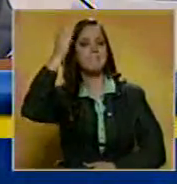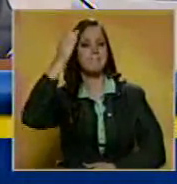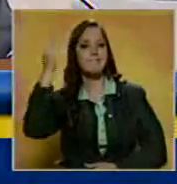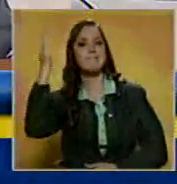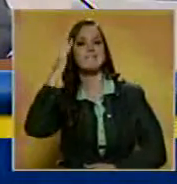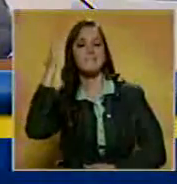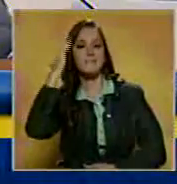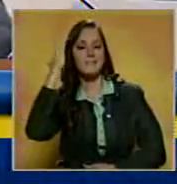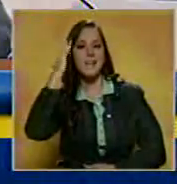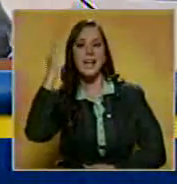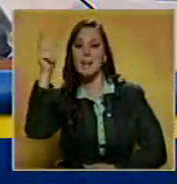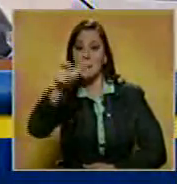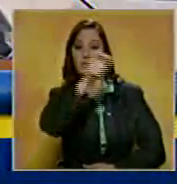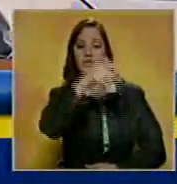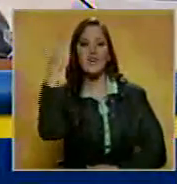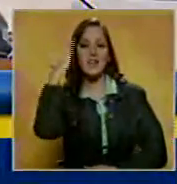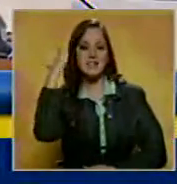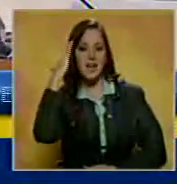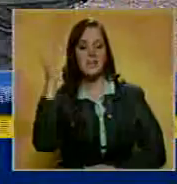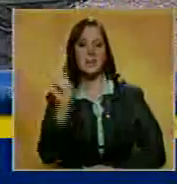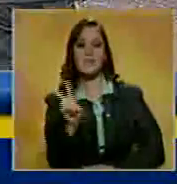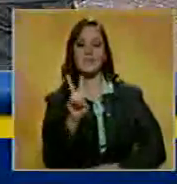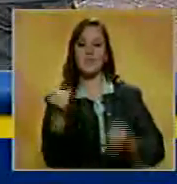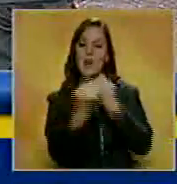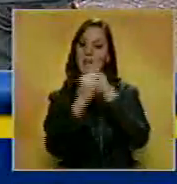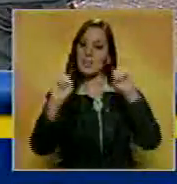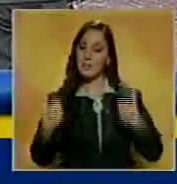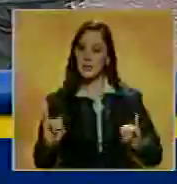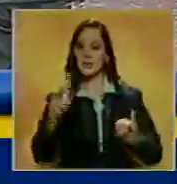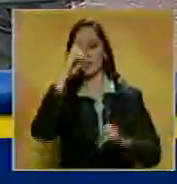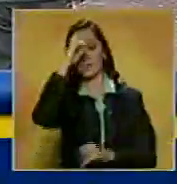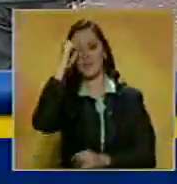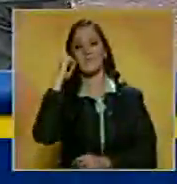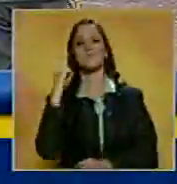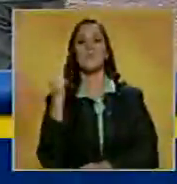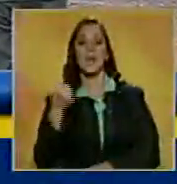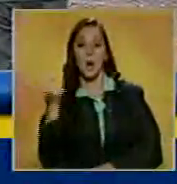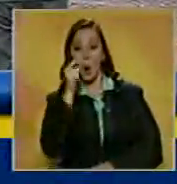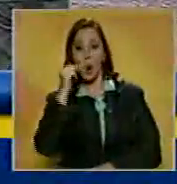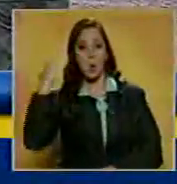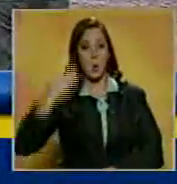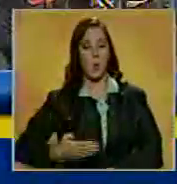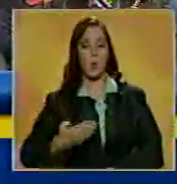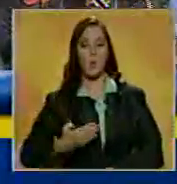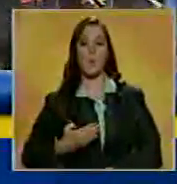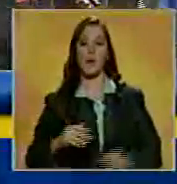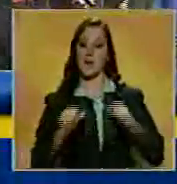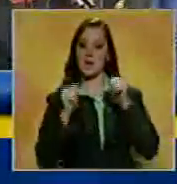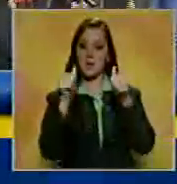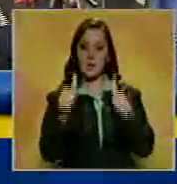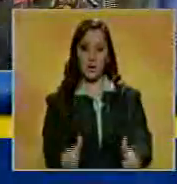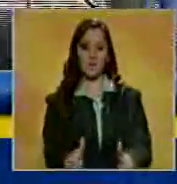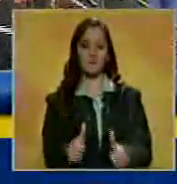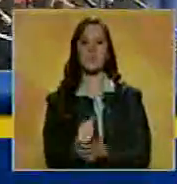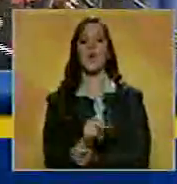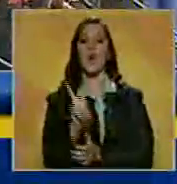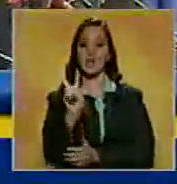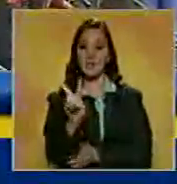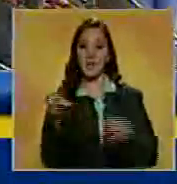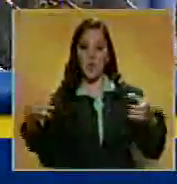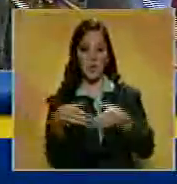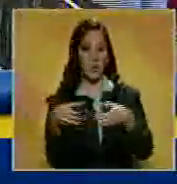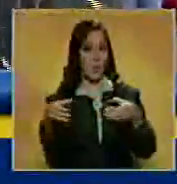de tener una patria soberana, independiente. El titular de la cartera castrense encabezó la recepción del segundo comando